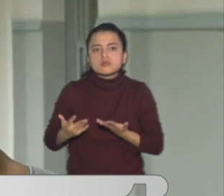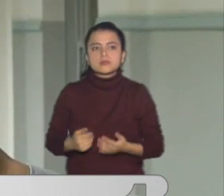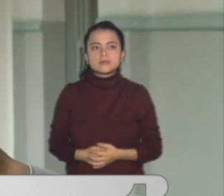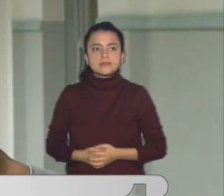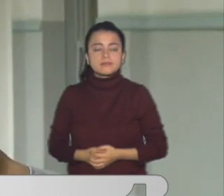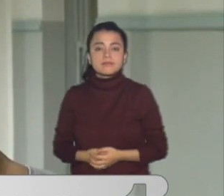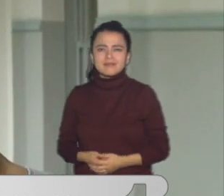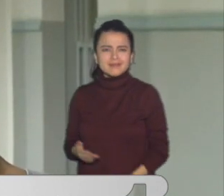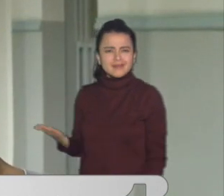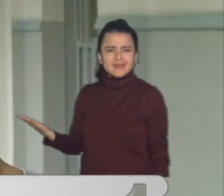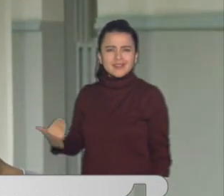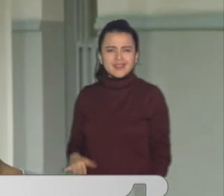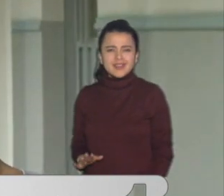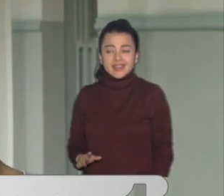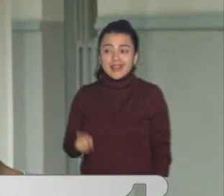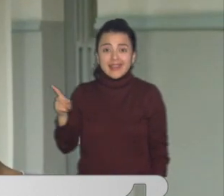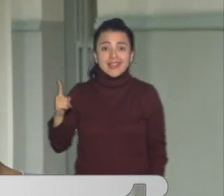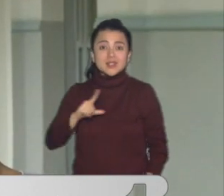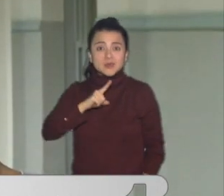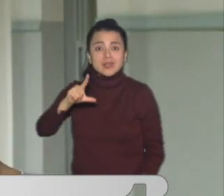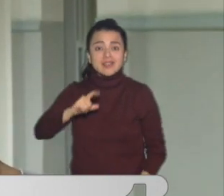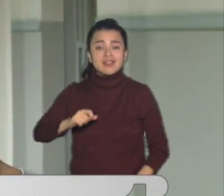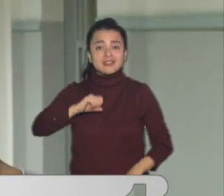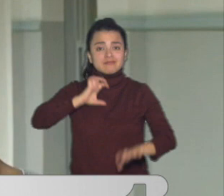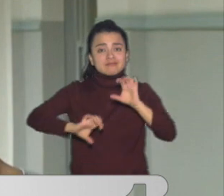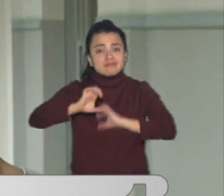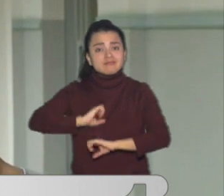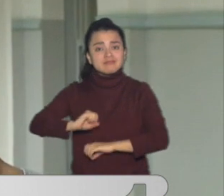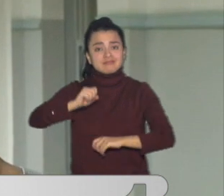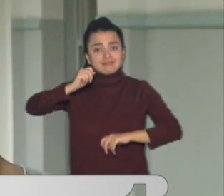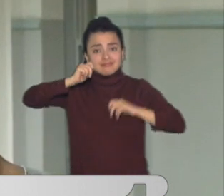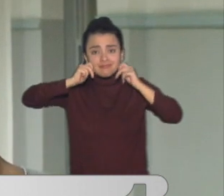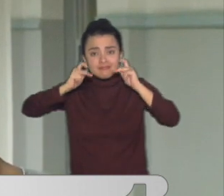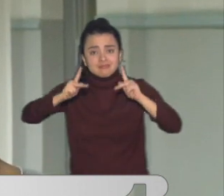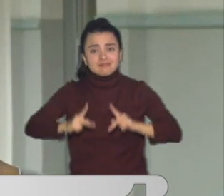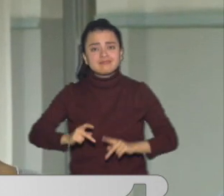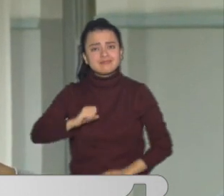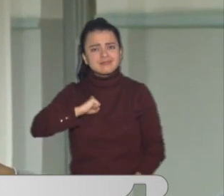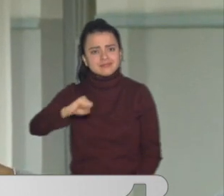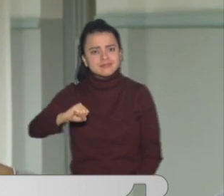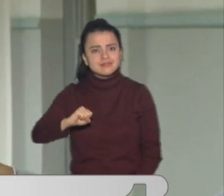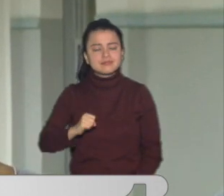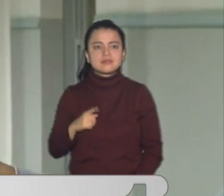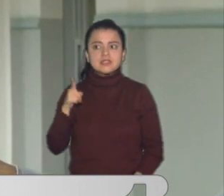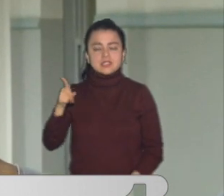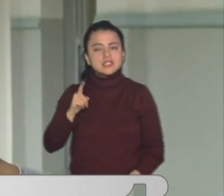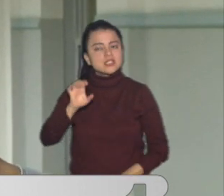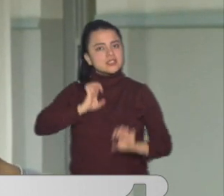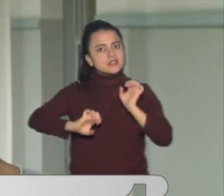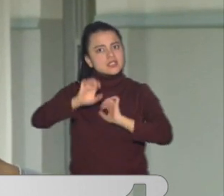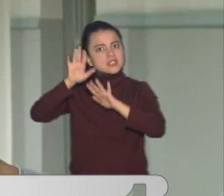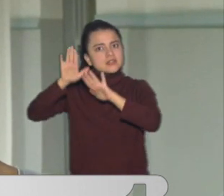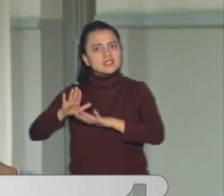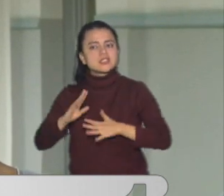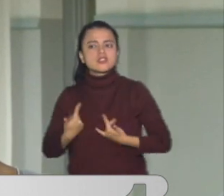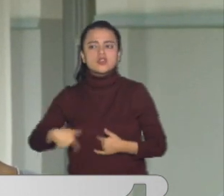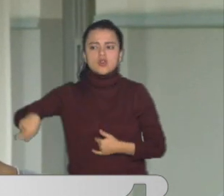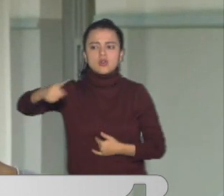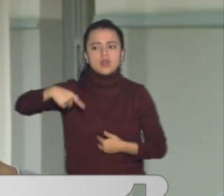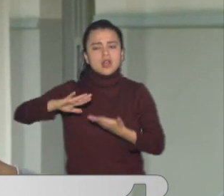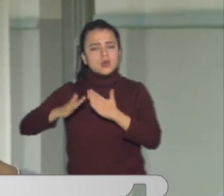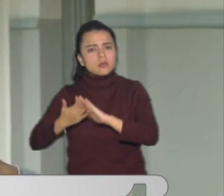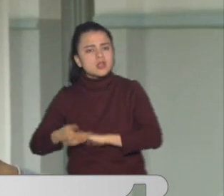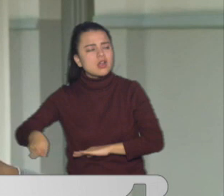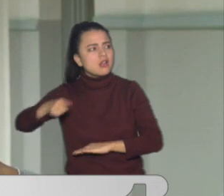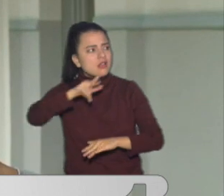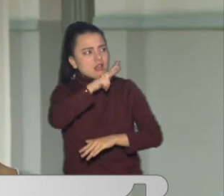se ha distinguido por llevar iniciativas desde el campo hacia las municipalidades. Es la persona que junto con toda la corporación